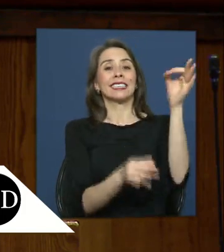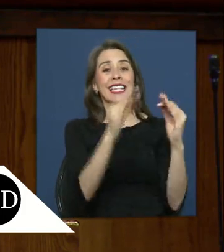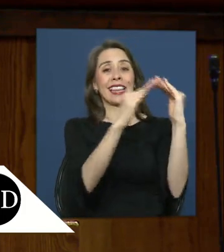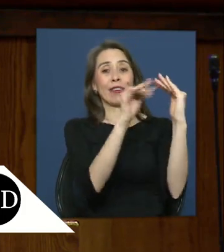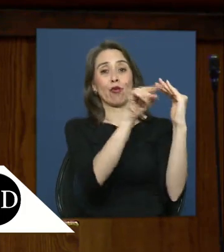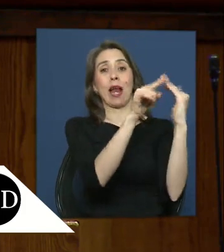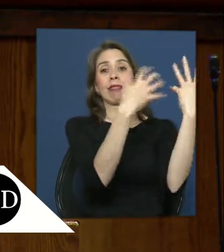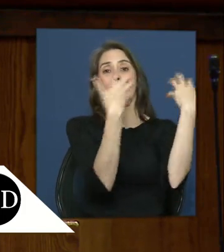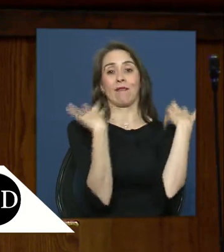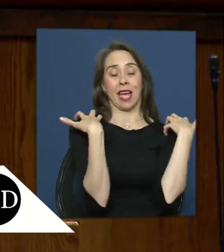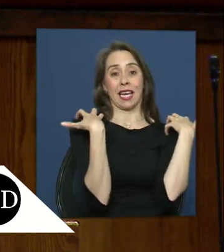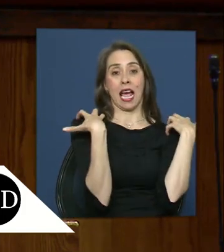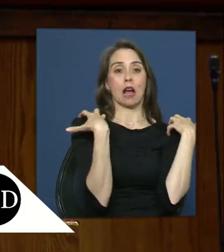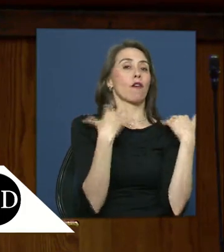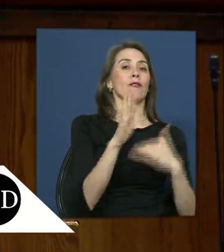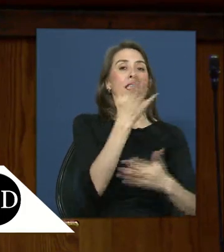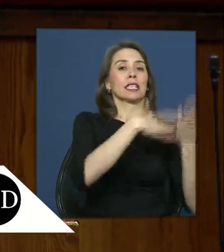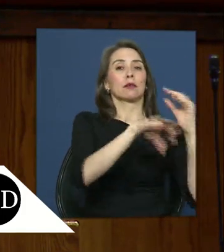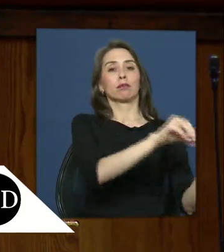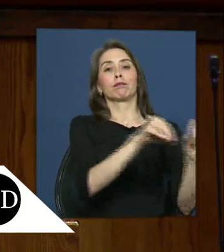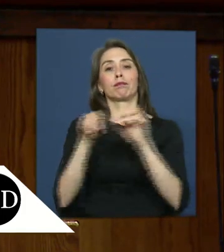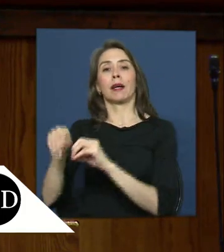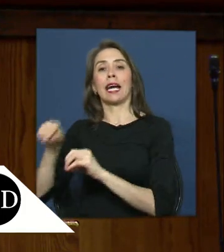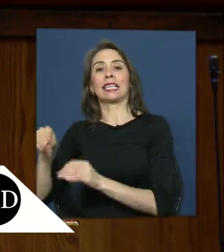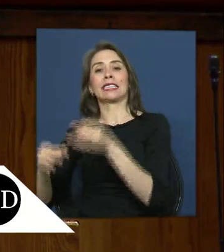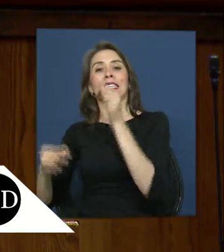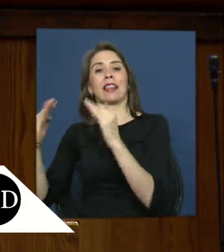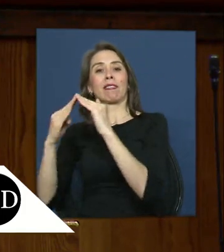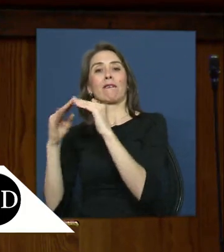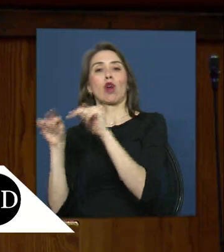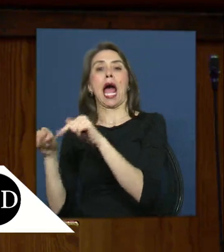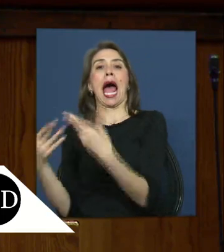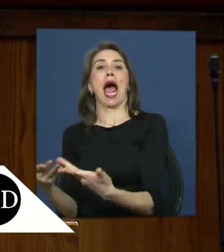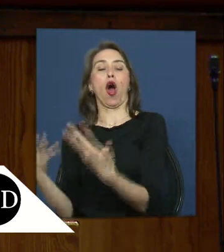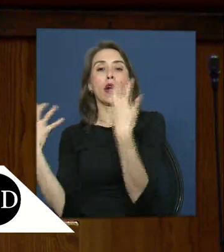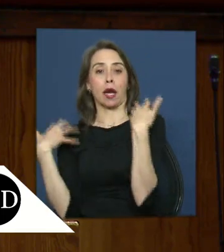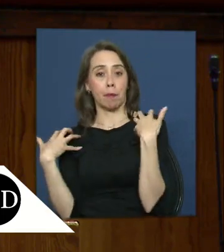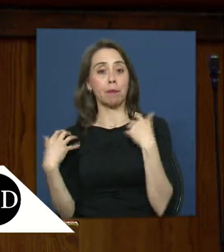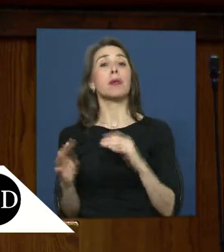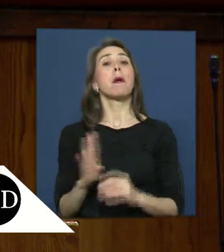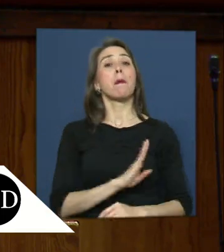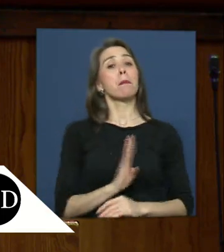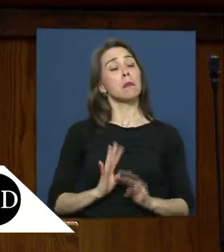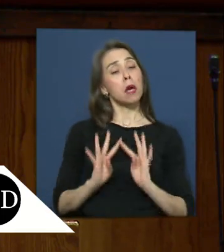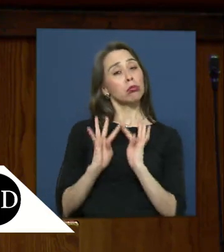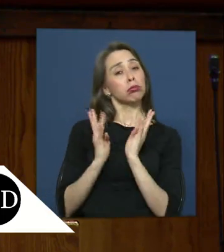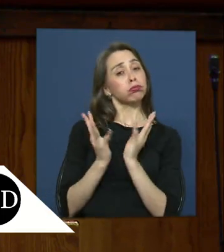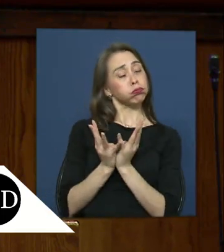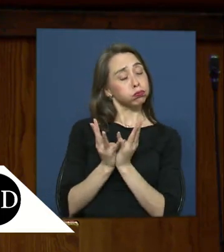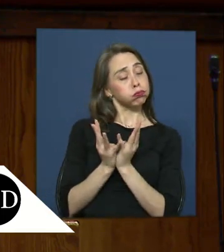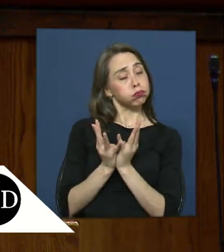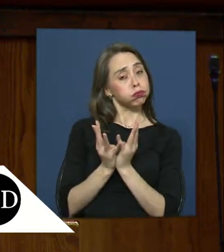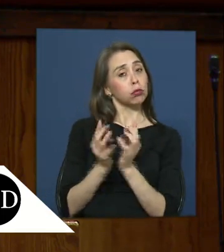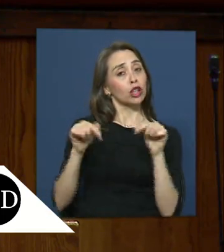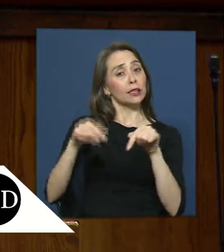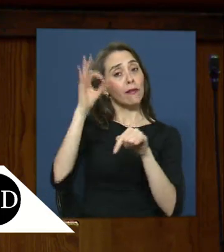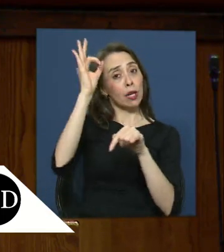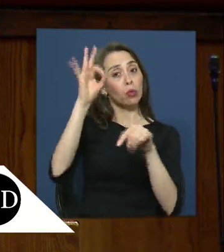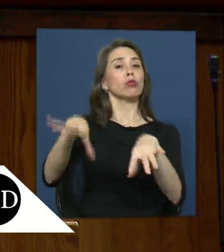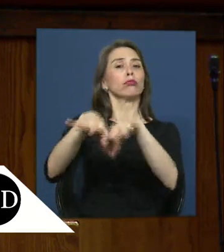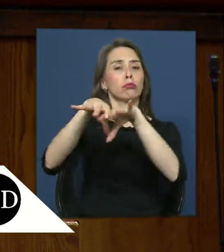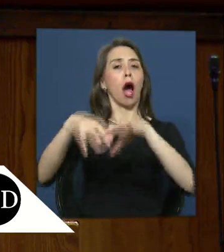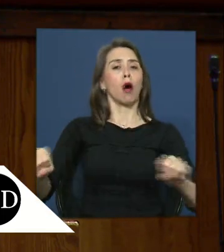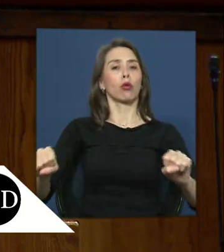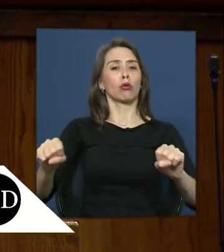propone. Por este motivo, esta comisión acordó, por la unanimidad de los diputados presentes,